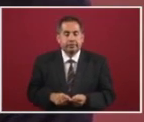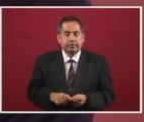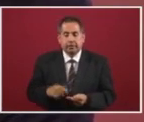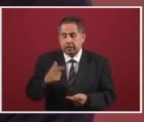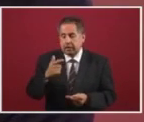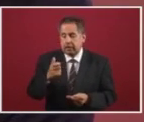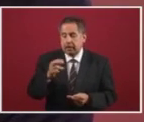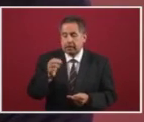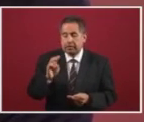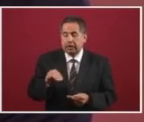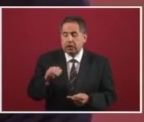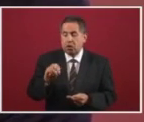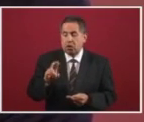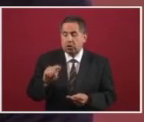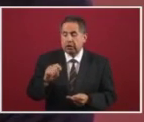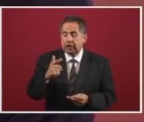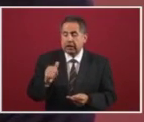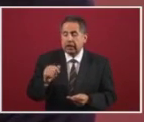Germán Ortega Silva,